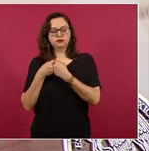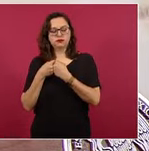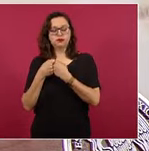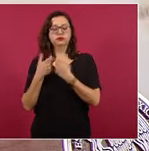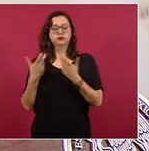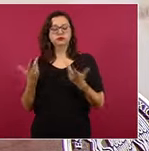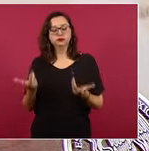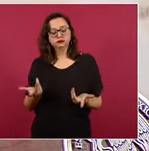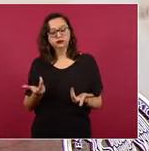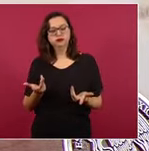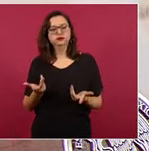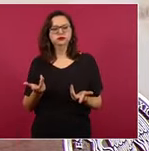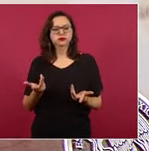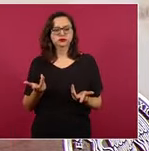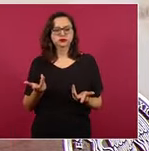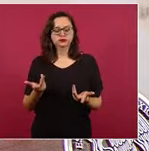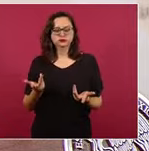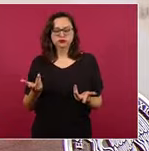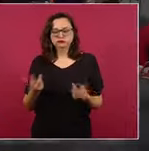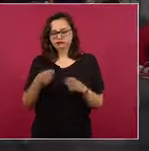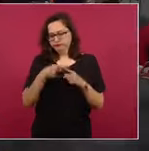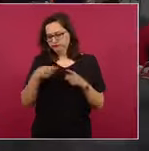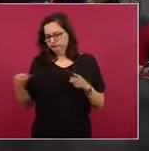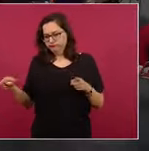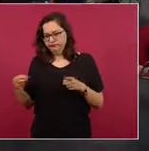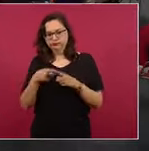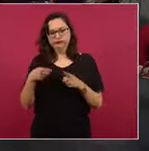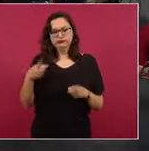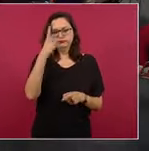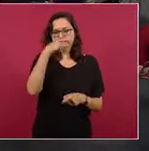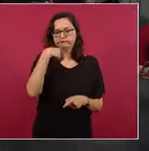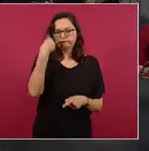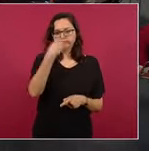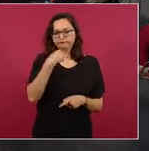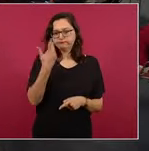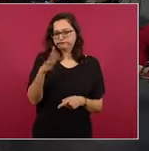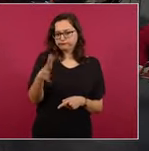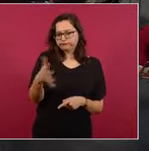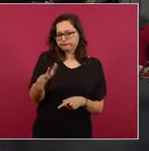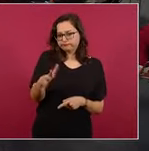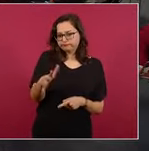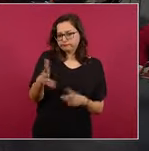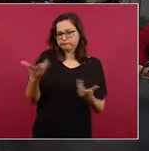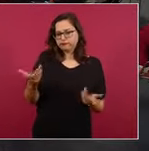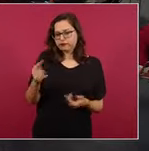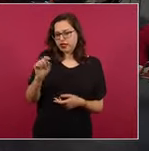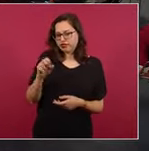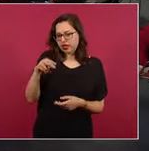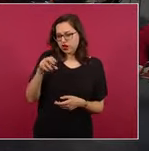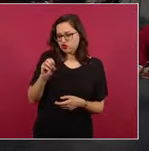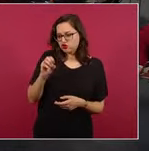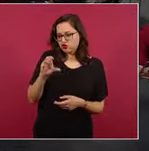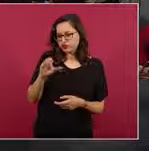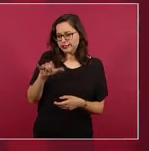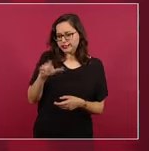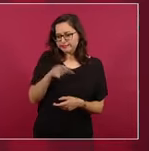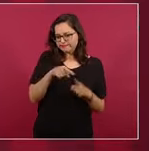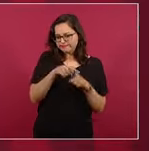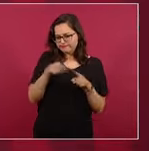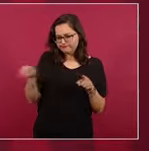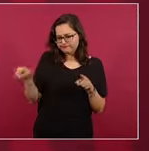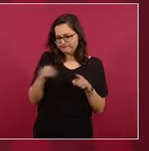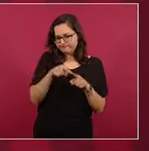pues a una hora o menos de Tenosique, Tabasco, que va a